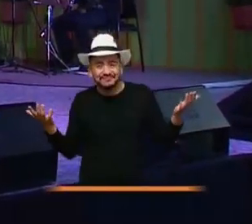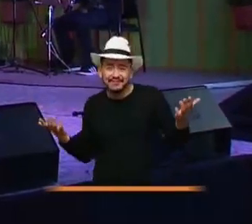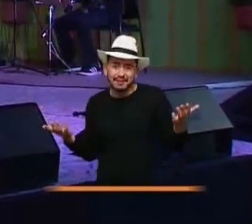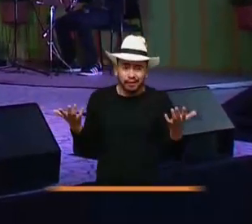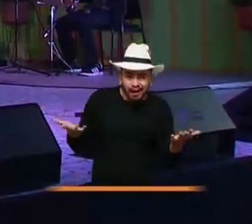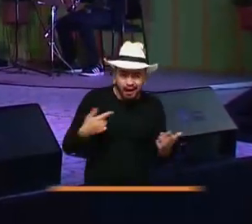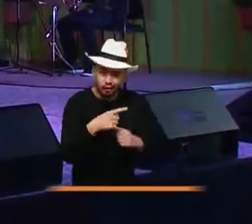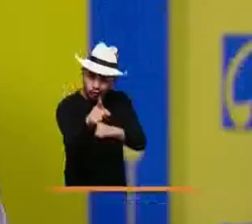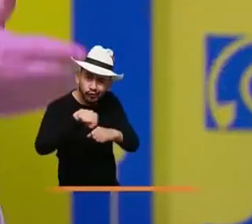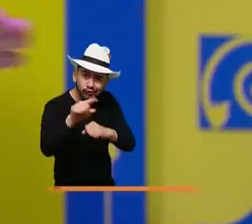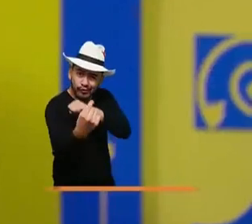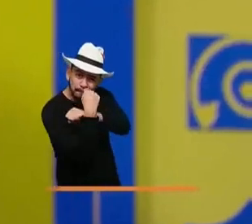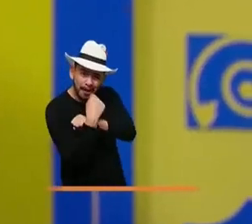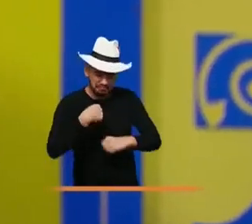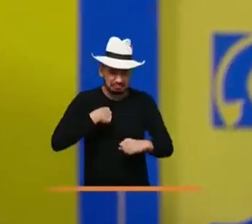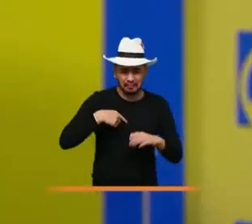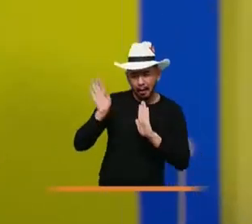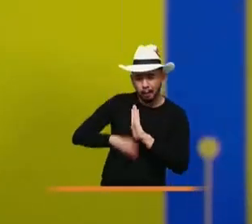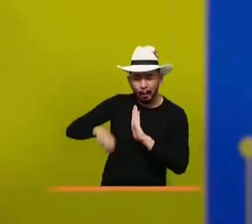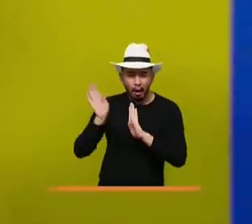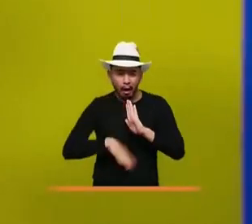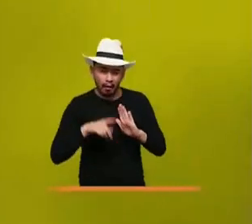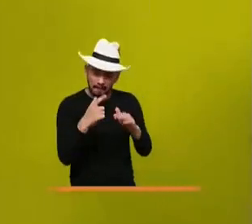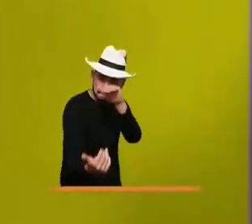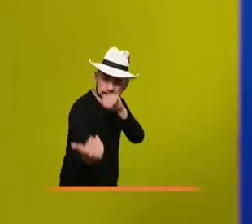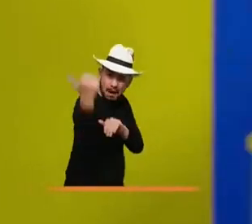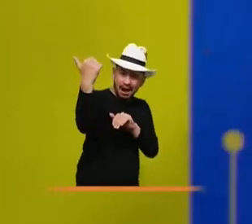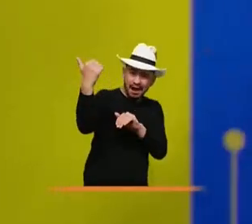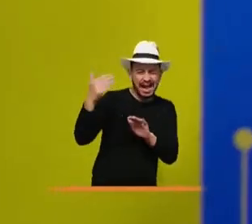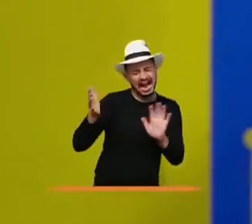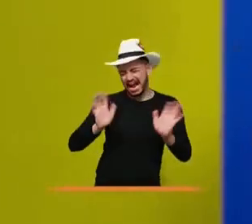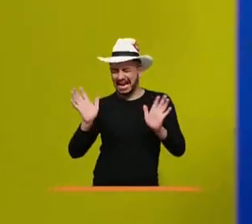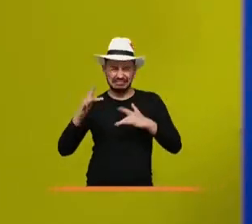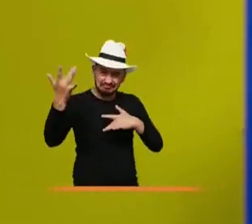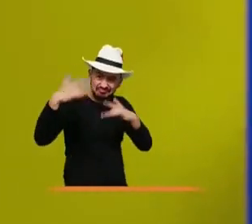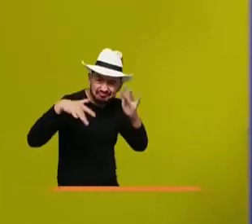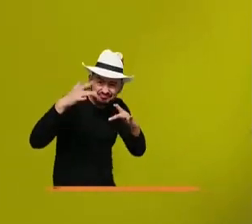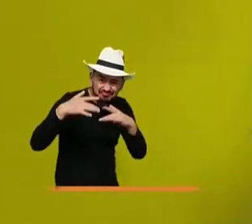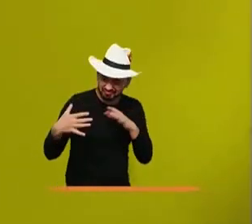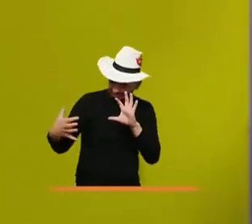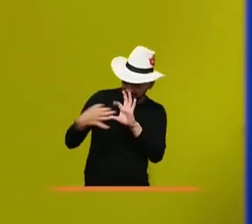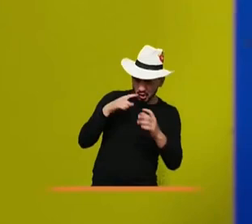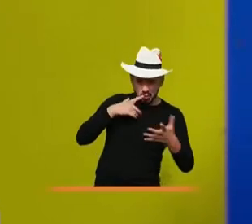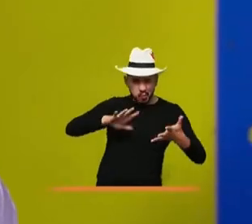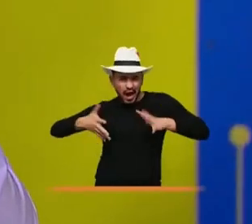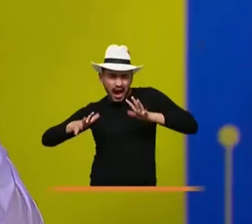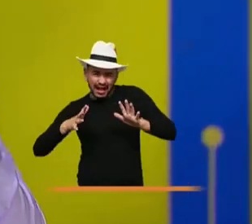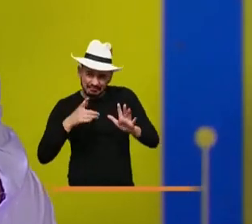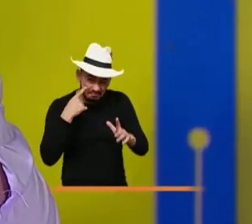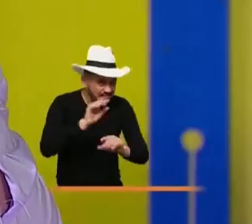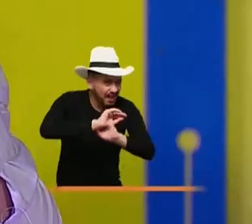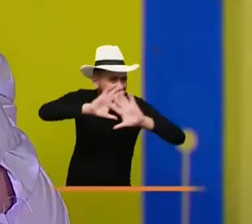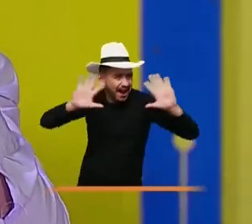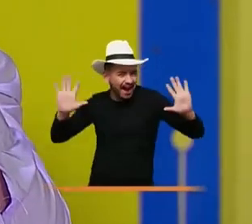red esa traba sin fondo pues sí mira bien me gato tengo